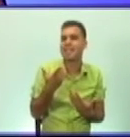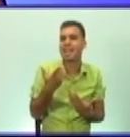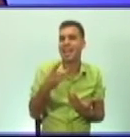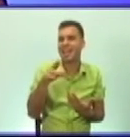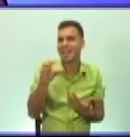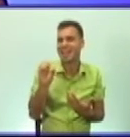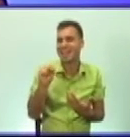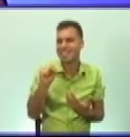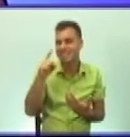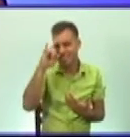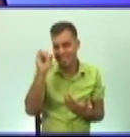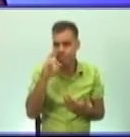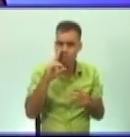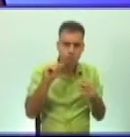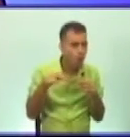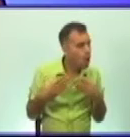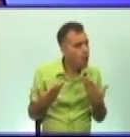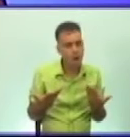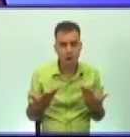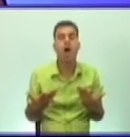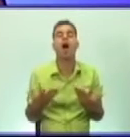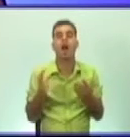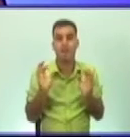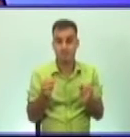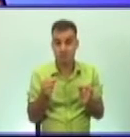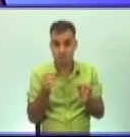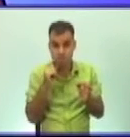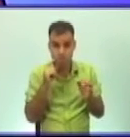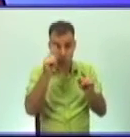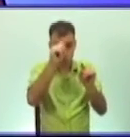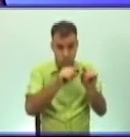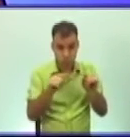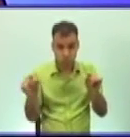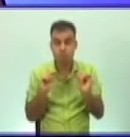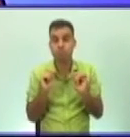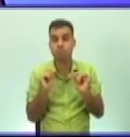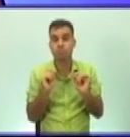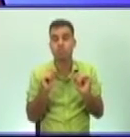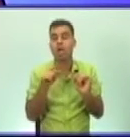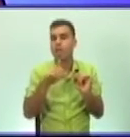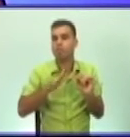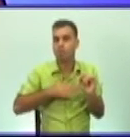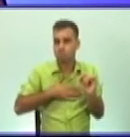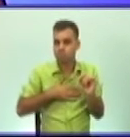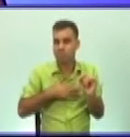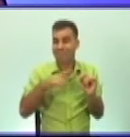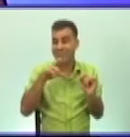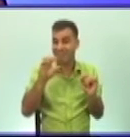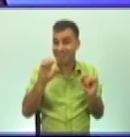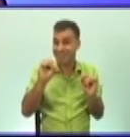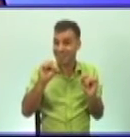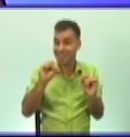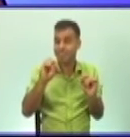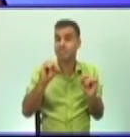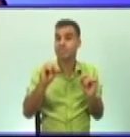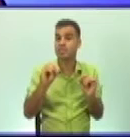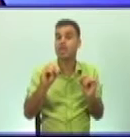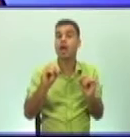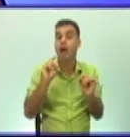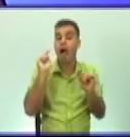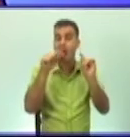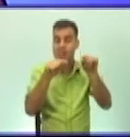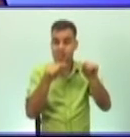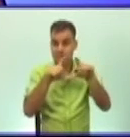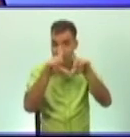resonancia. Puede que el propio texto del circuito te diga el circuito se encuentra en resonancia. O si te dicen que